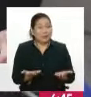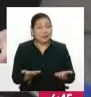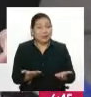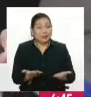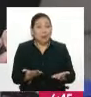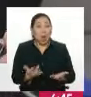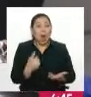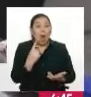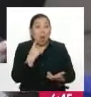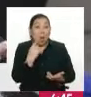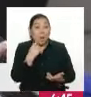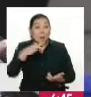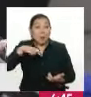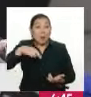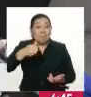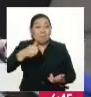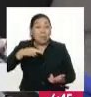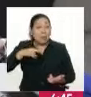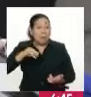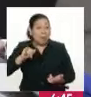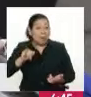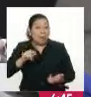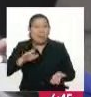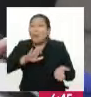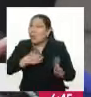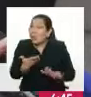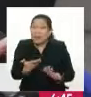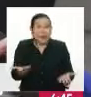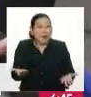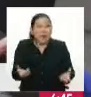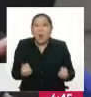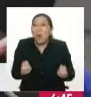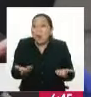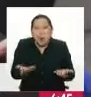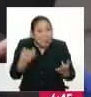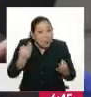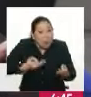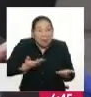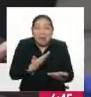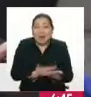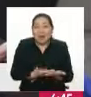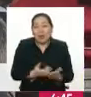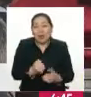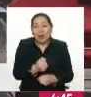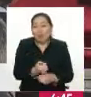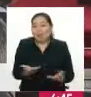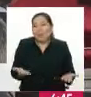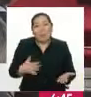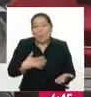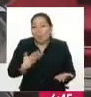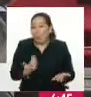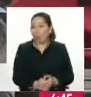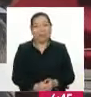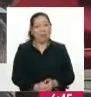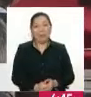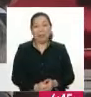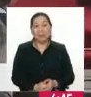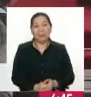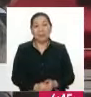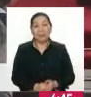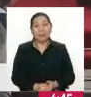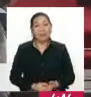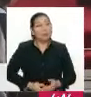al morir y ya no estar aquí presente, no hemos podido nosotros como abogados tener nuestro derecho a contradicción. La Sala Penal Especial